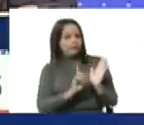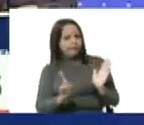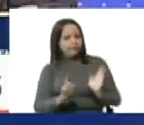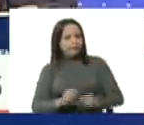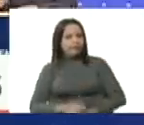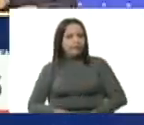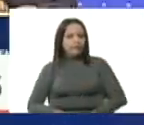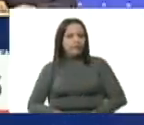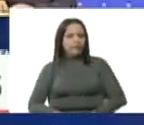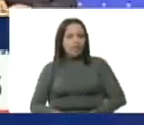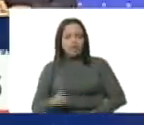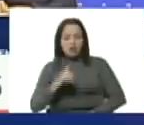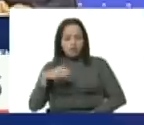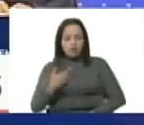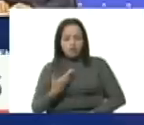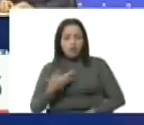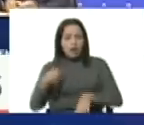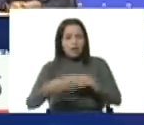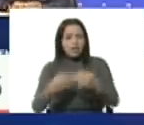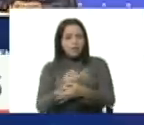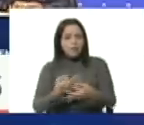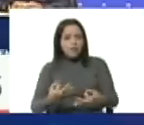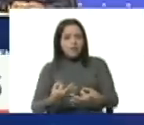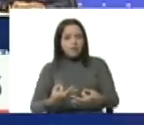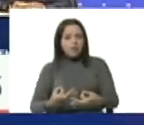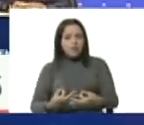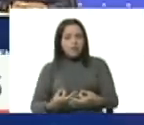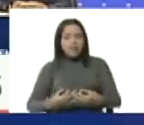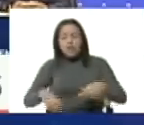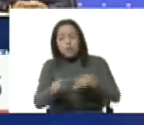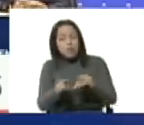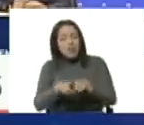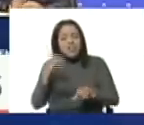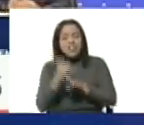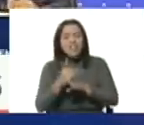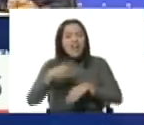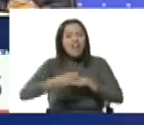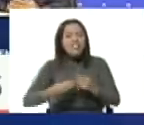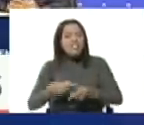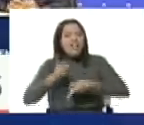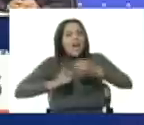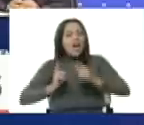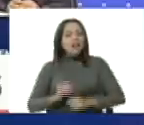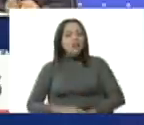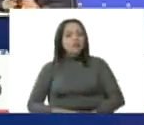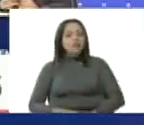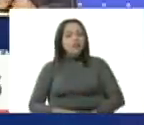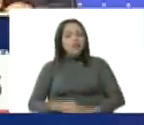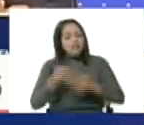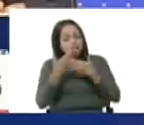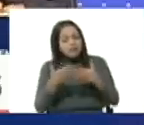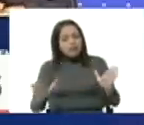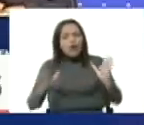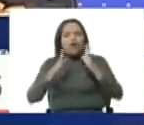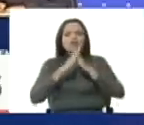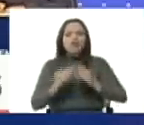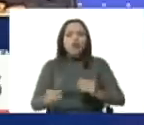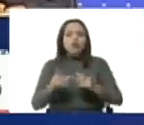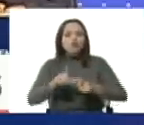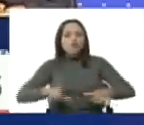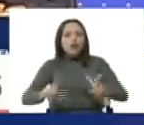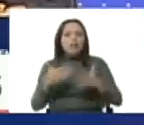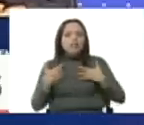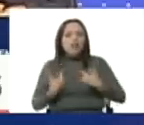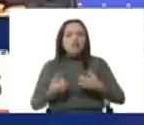Si no podemos lograr lo perfecto, logra algo. Y que abran todos los ambulatorios en todos los barrios